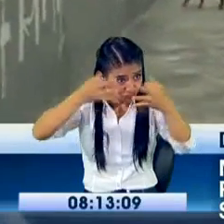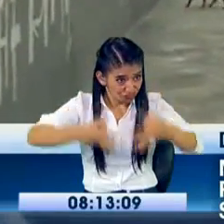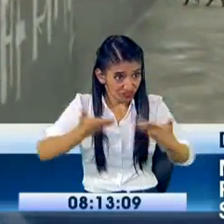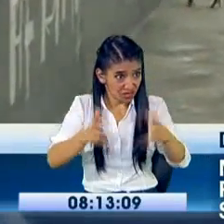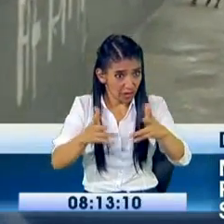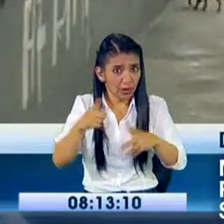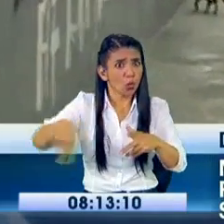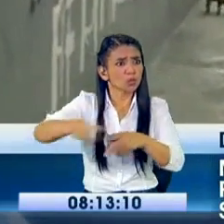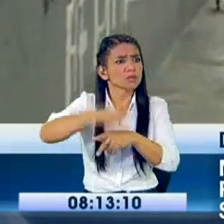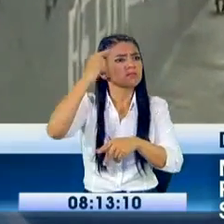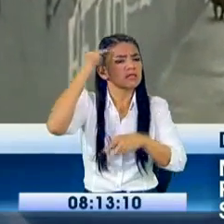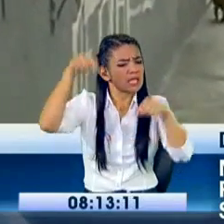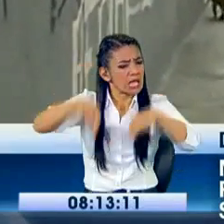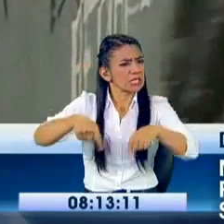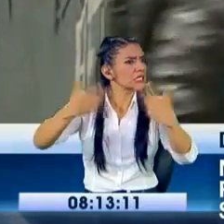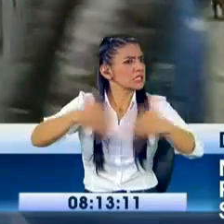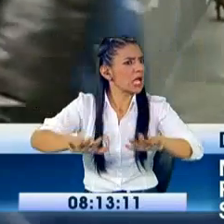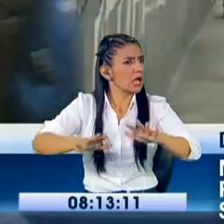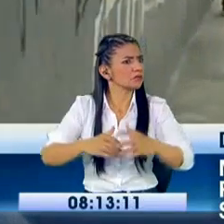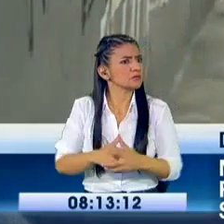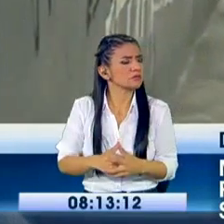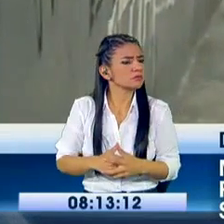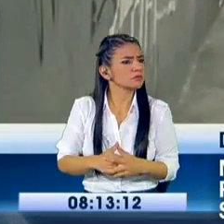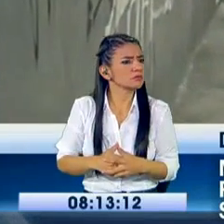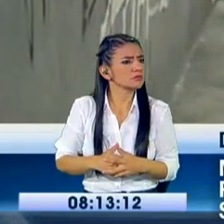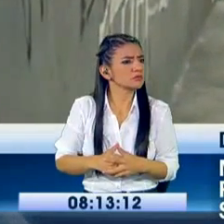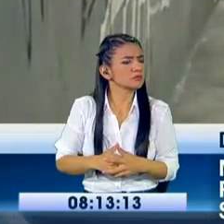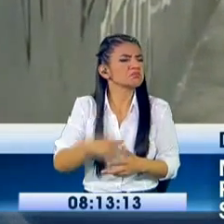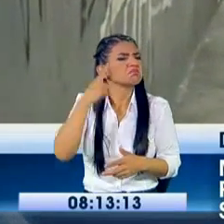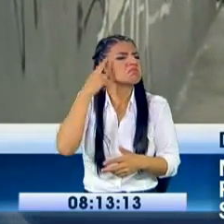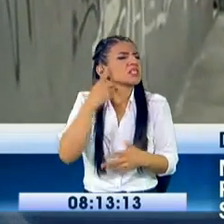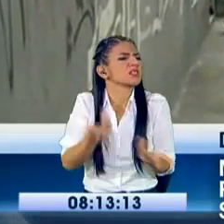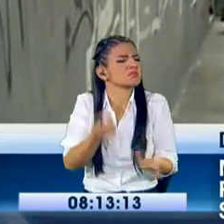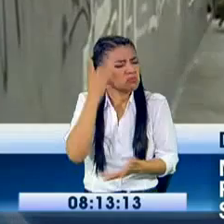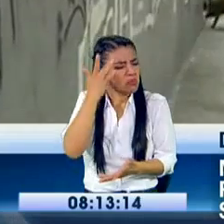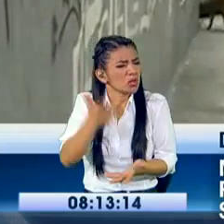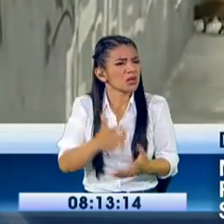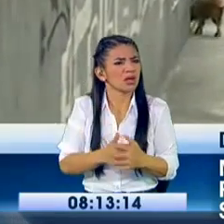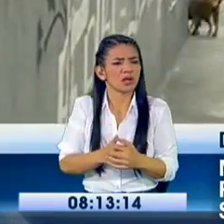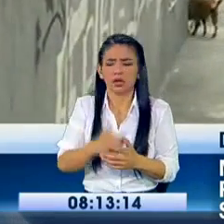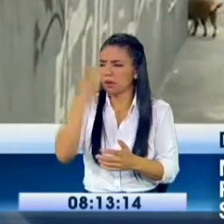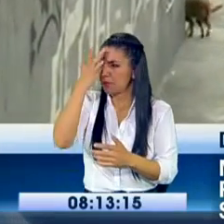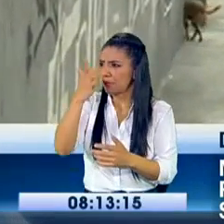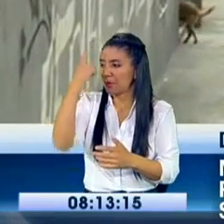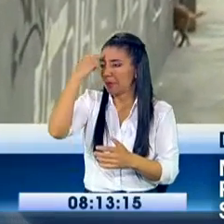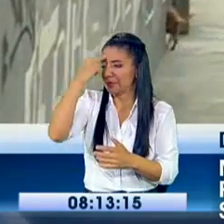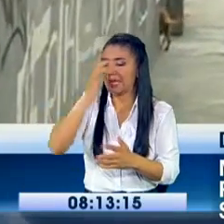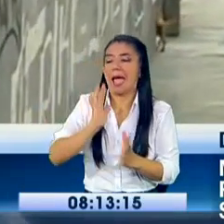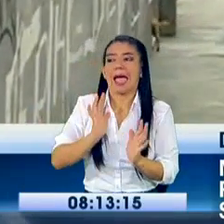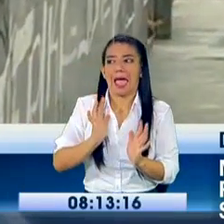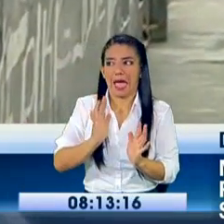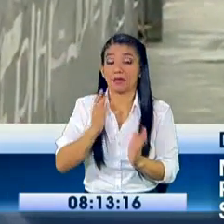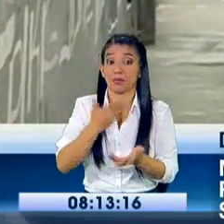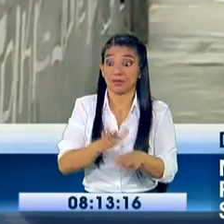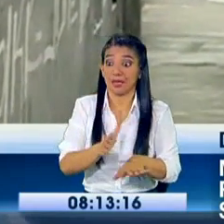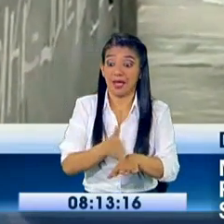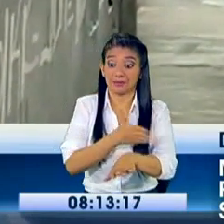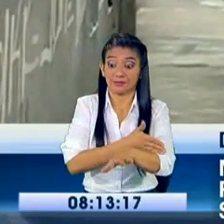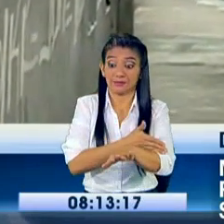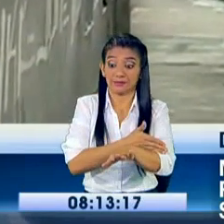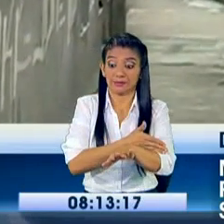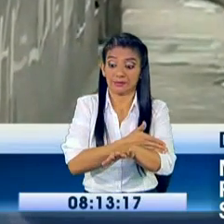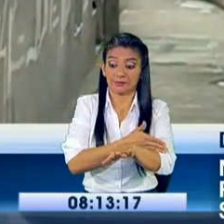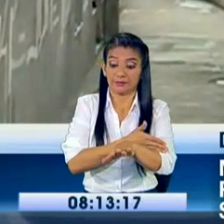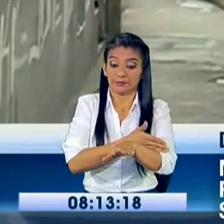zona debajo del puente para recuperarle poniendo una biblioteca, poniendo restaurantes de servicio para